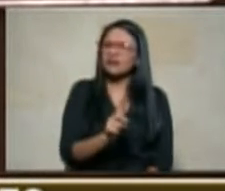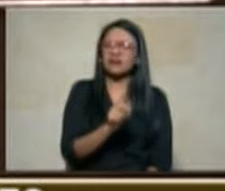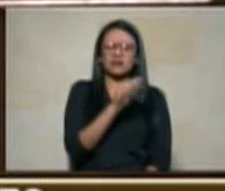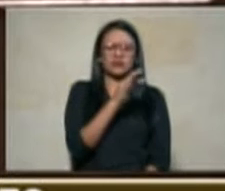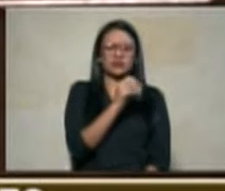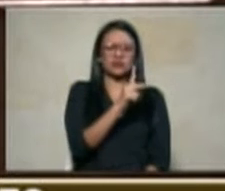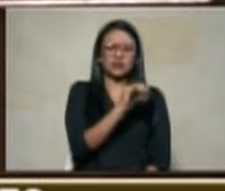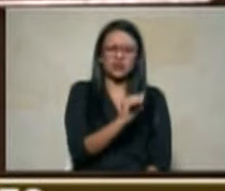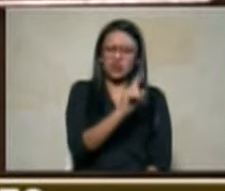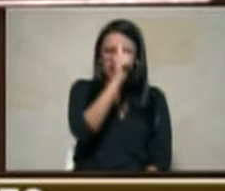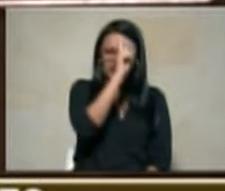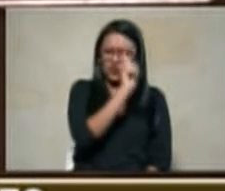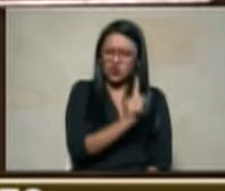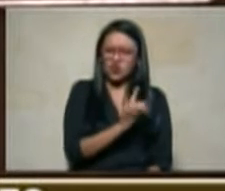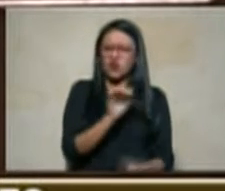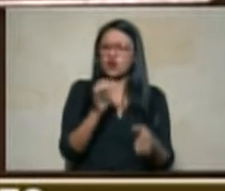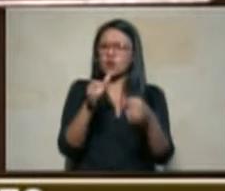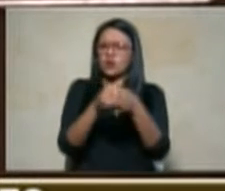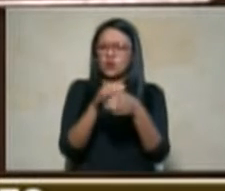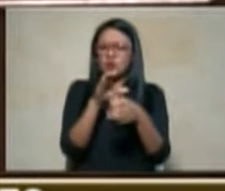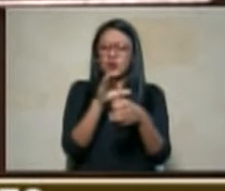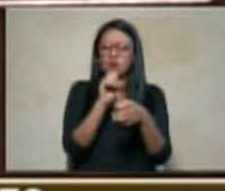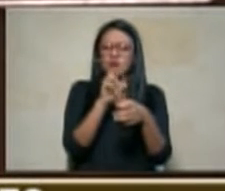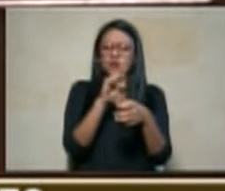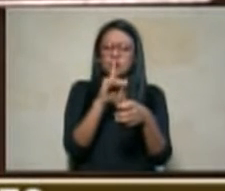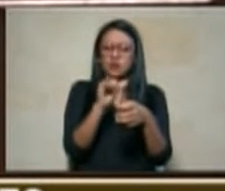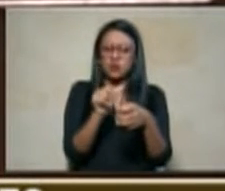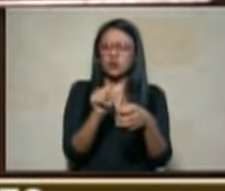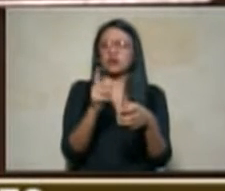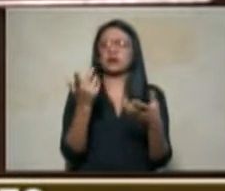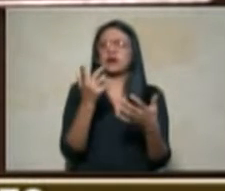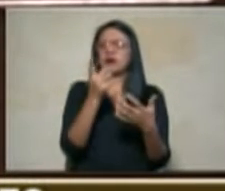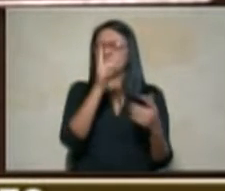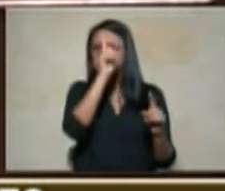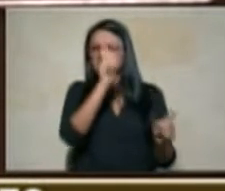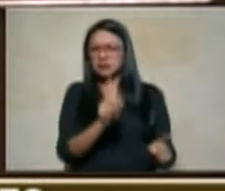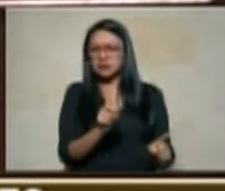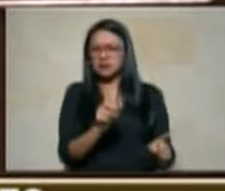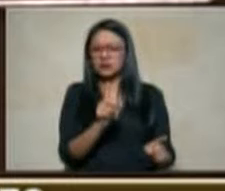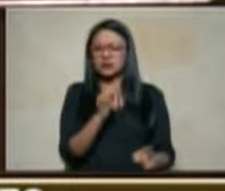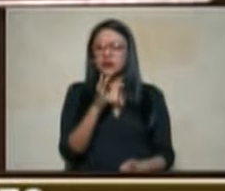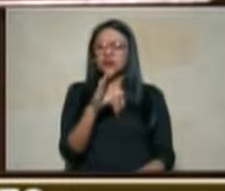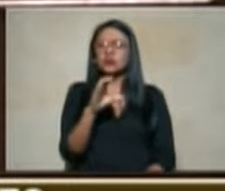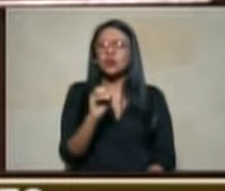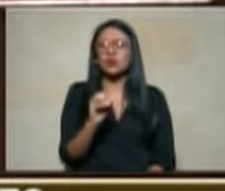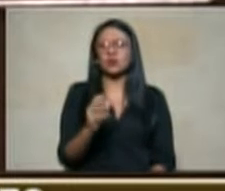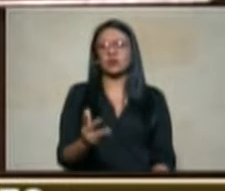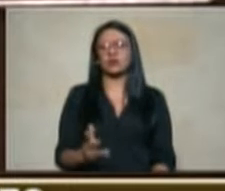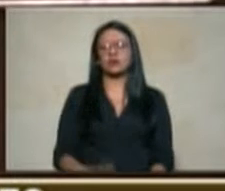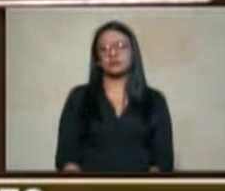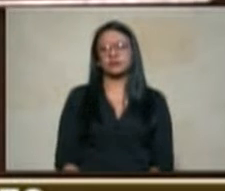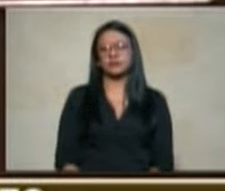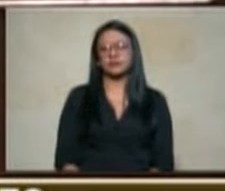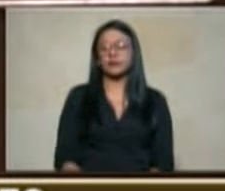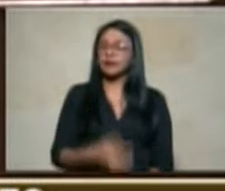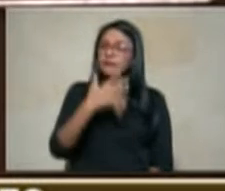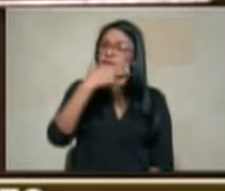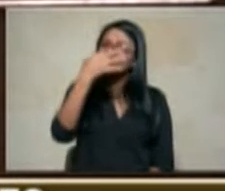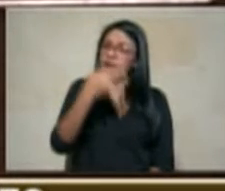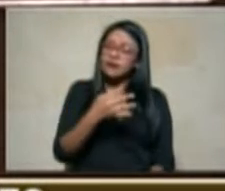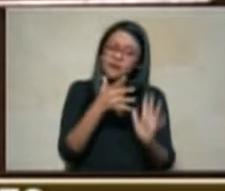qué desconocen esto en la Concordia? ¿Por qué desconocen esto en el Toco? Escribamos la